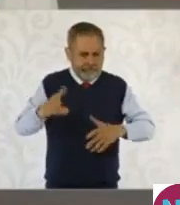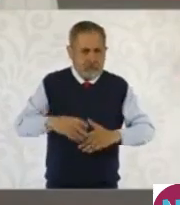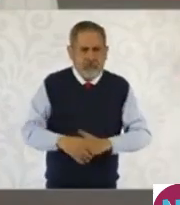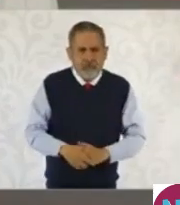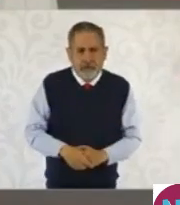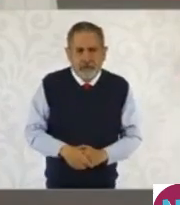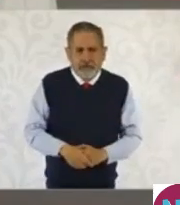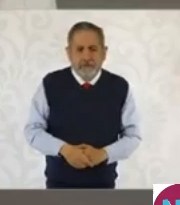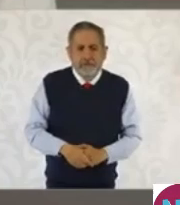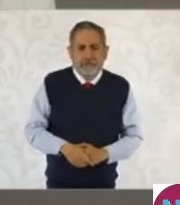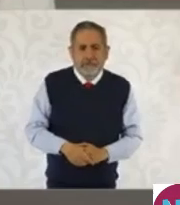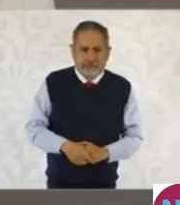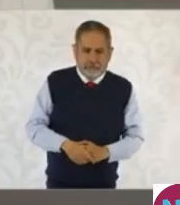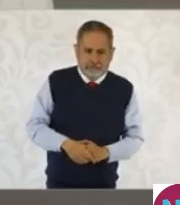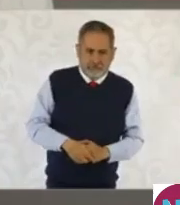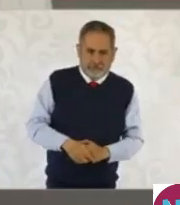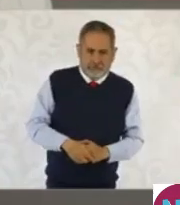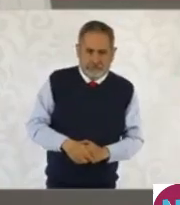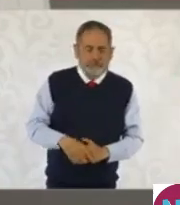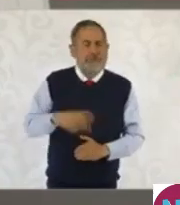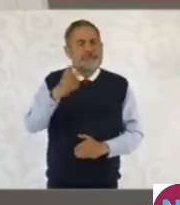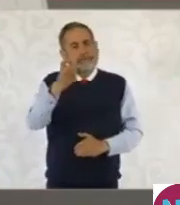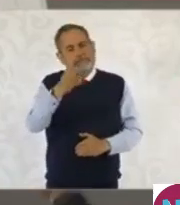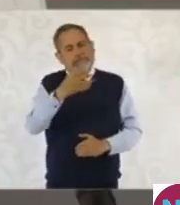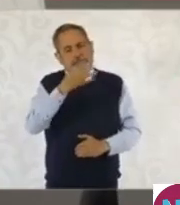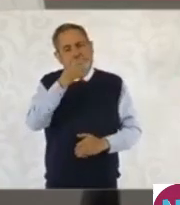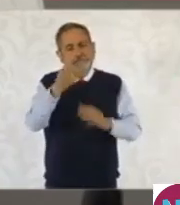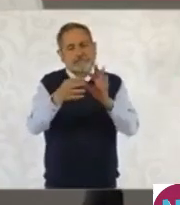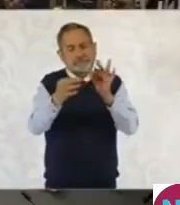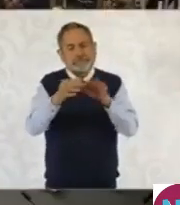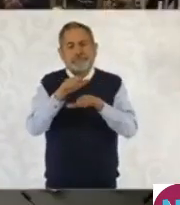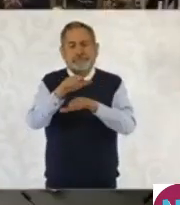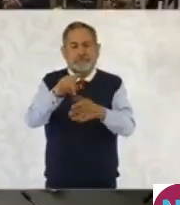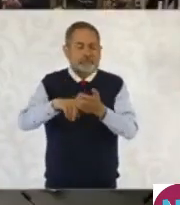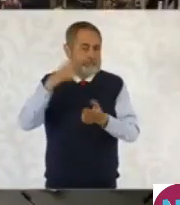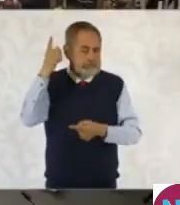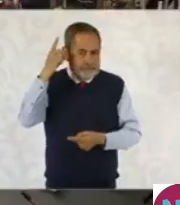Bueno, ese es el comentario sobre Durango y Veracruz.